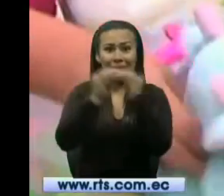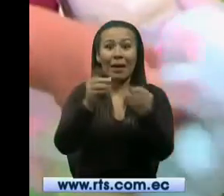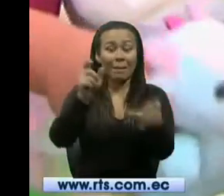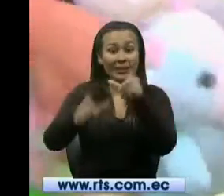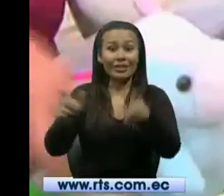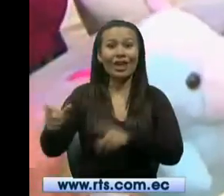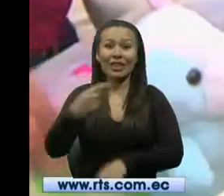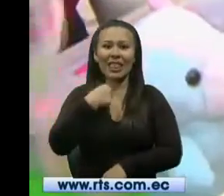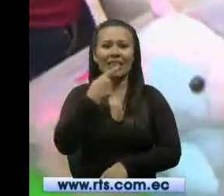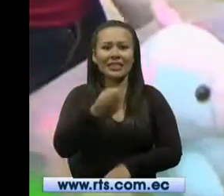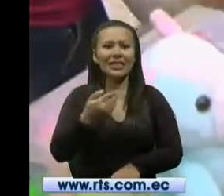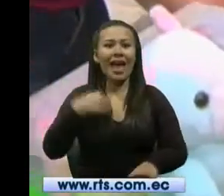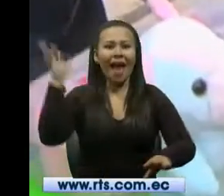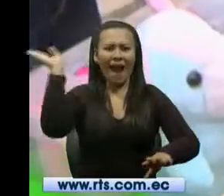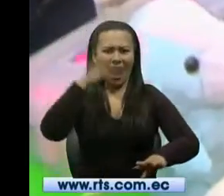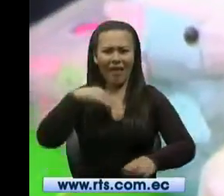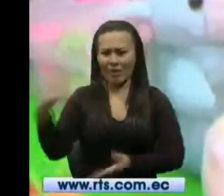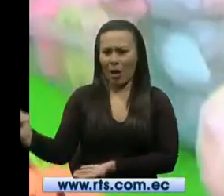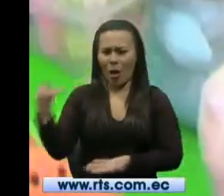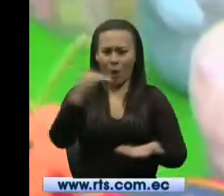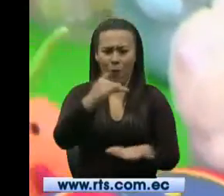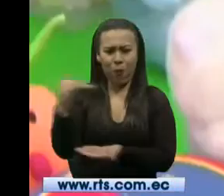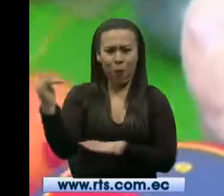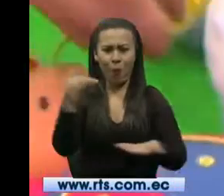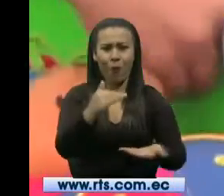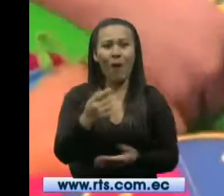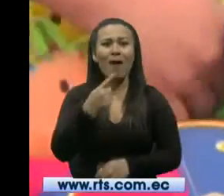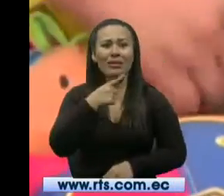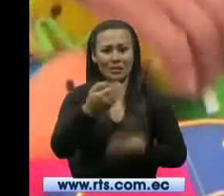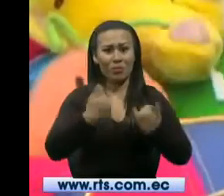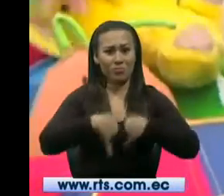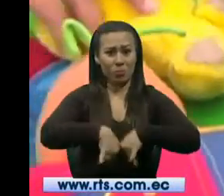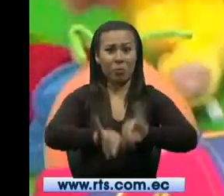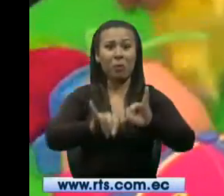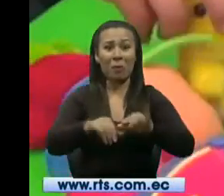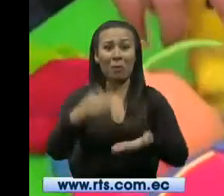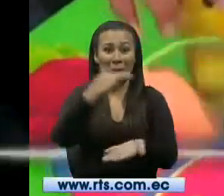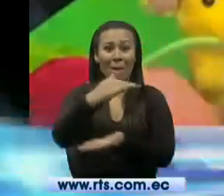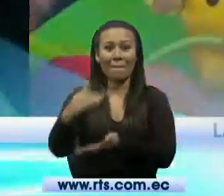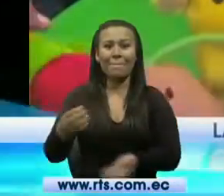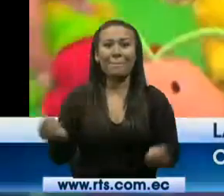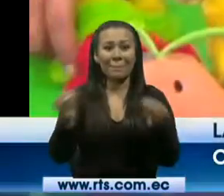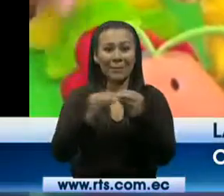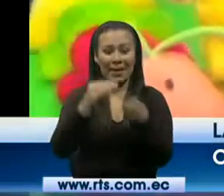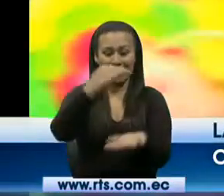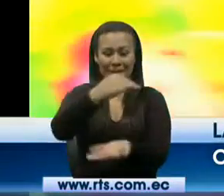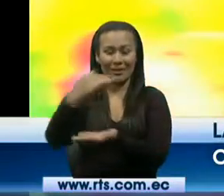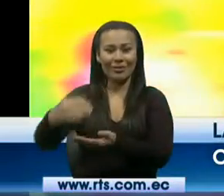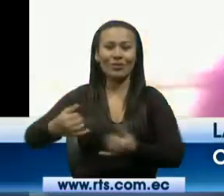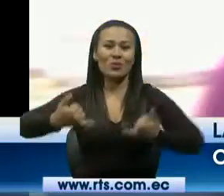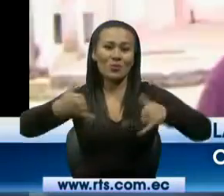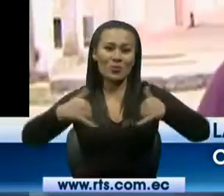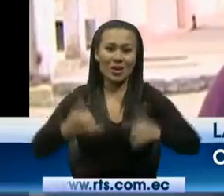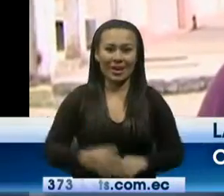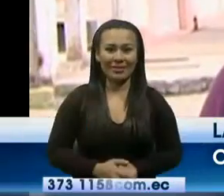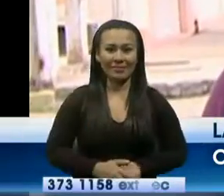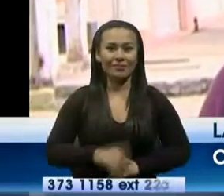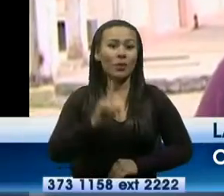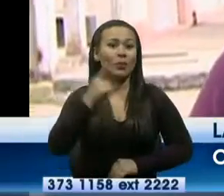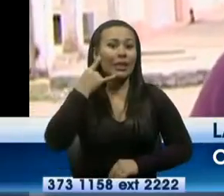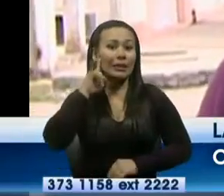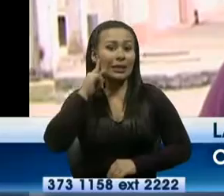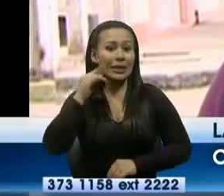abastecer gratuitamente a Dana de mercadería para el trueque, es decir, con más peluches y juguetes. Una niña